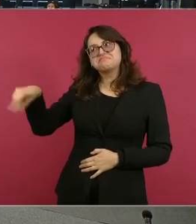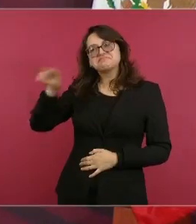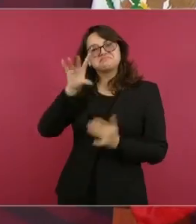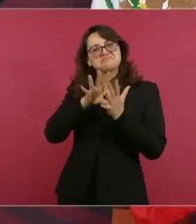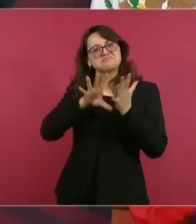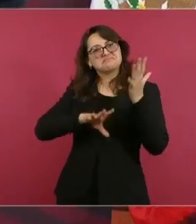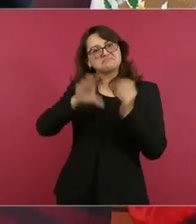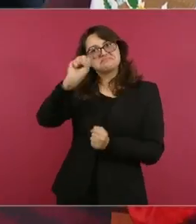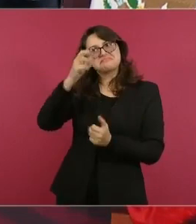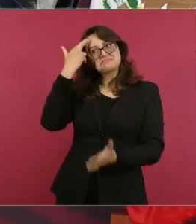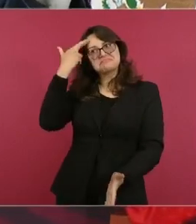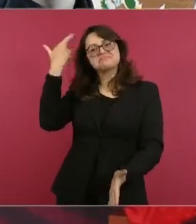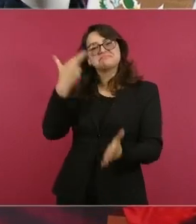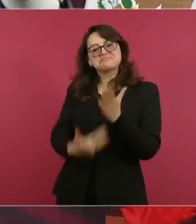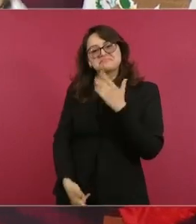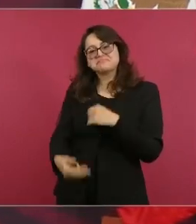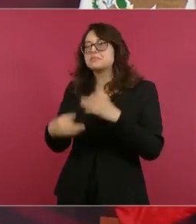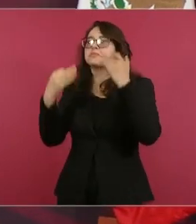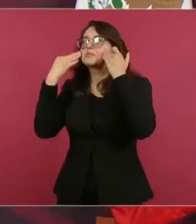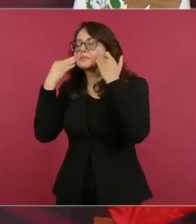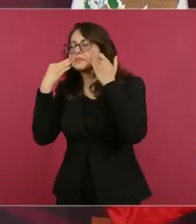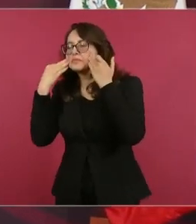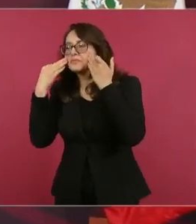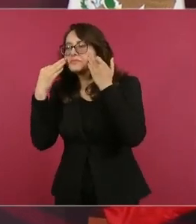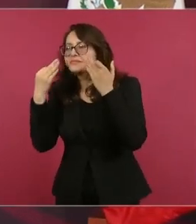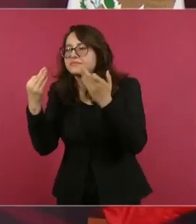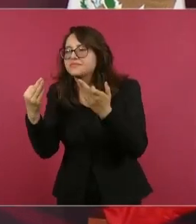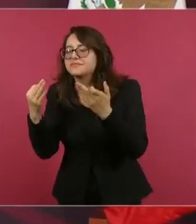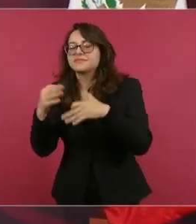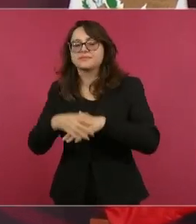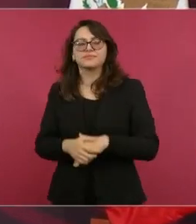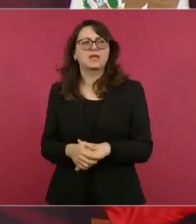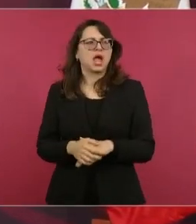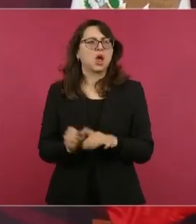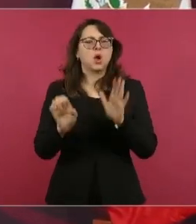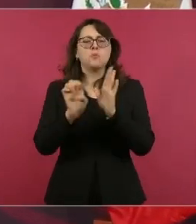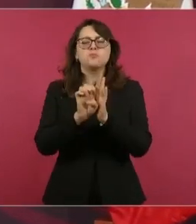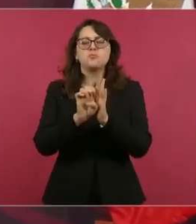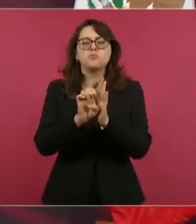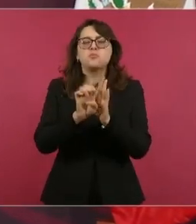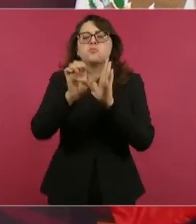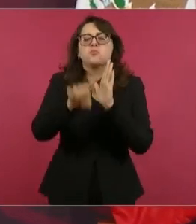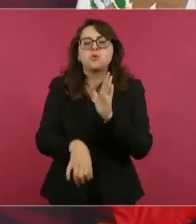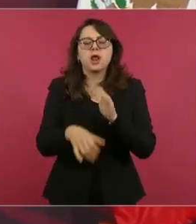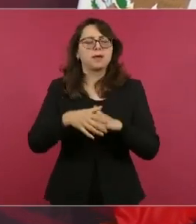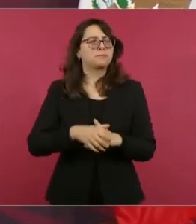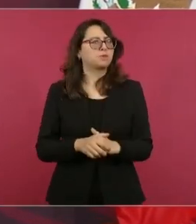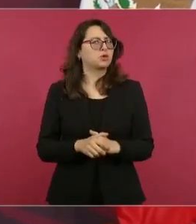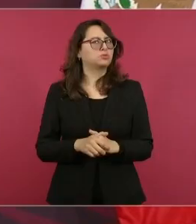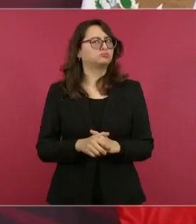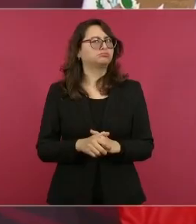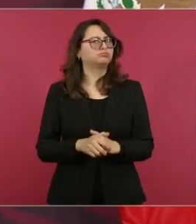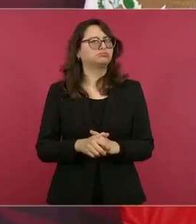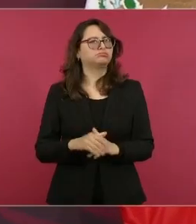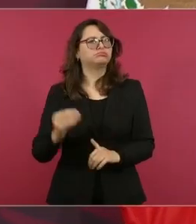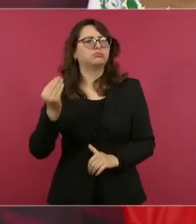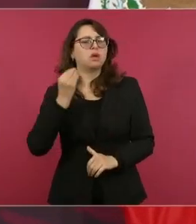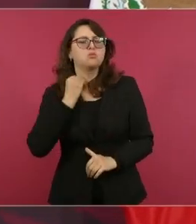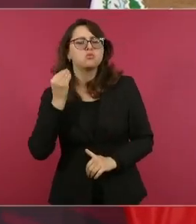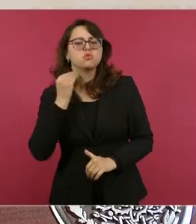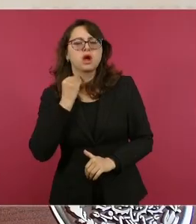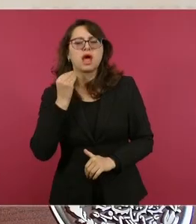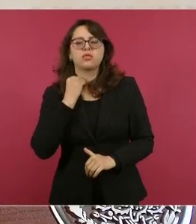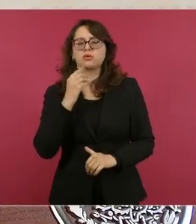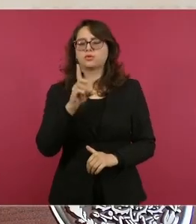dé a conocer su punto de vista. La presidenta